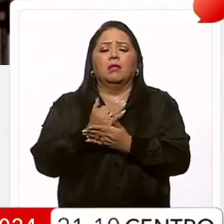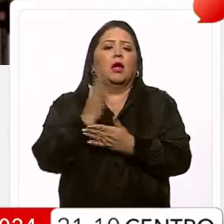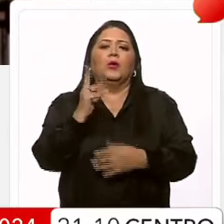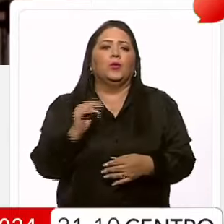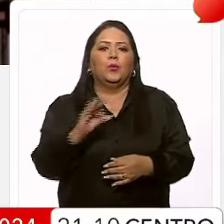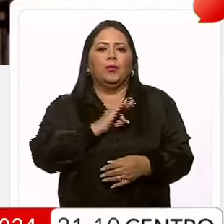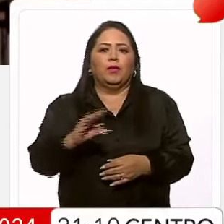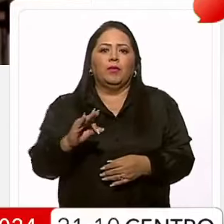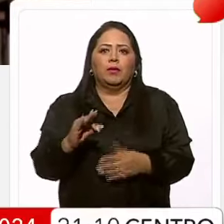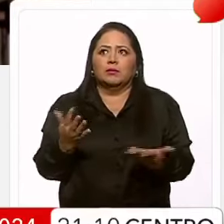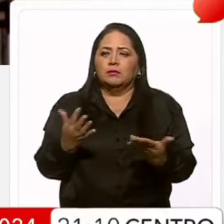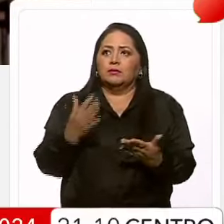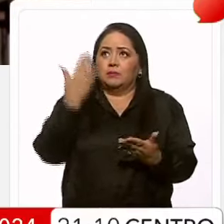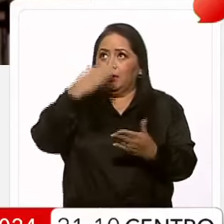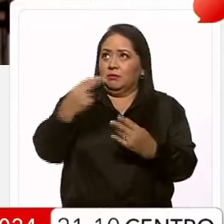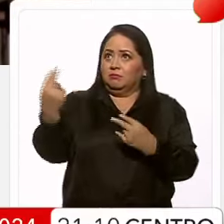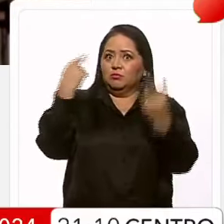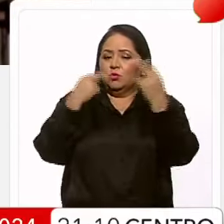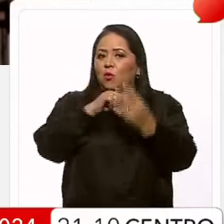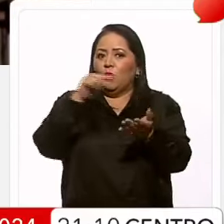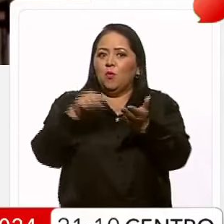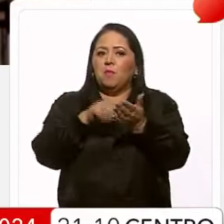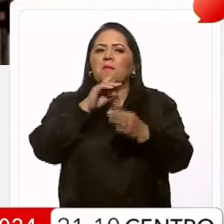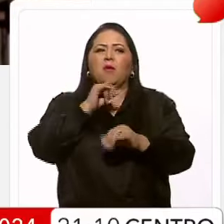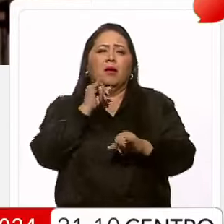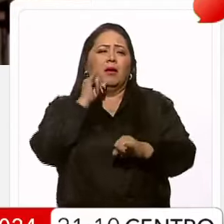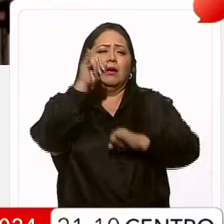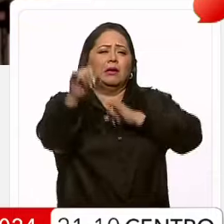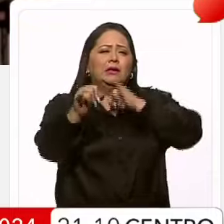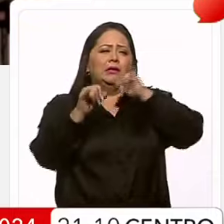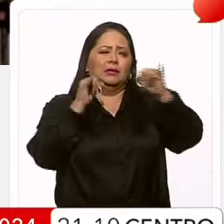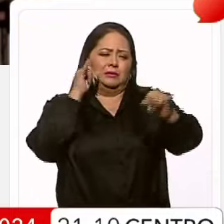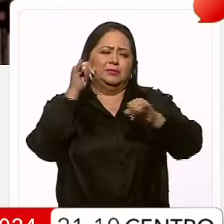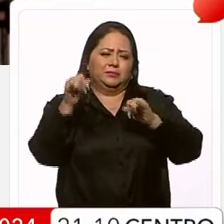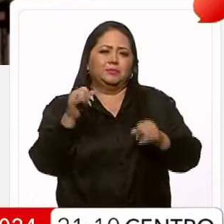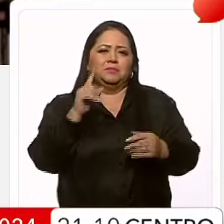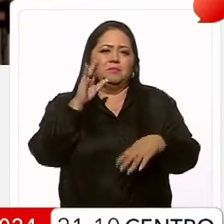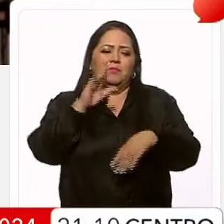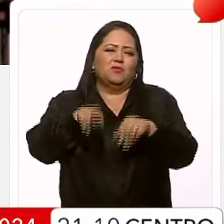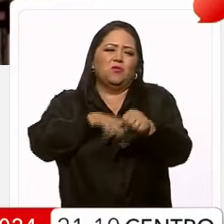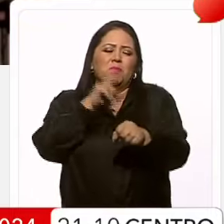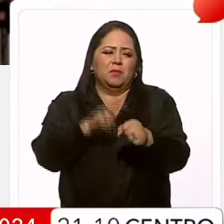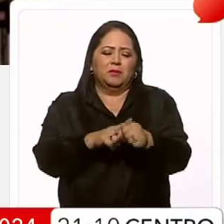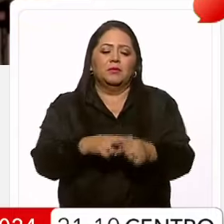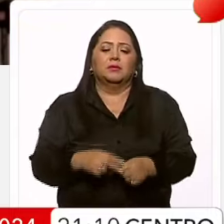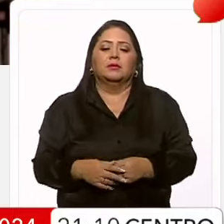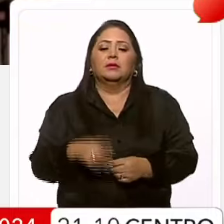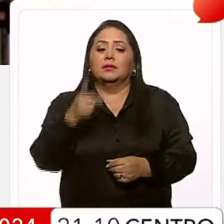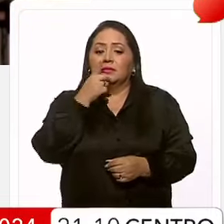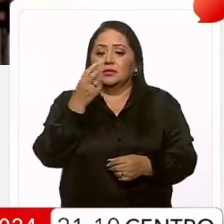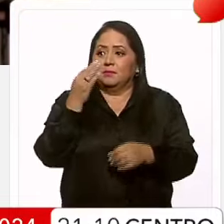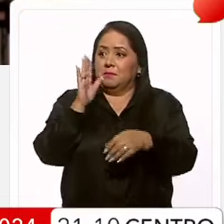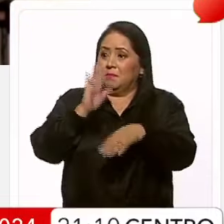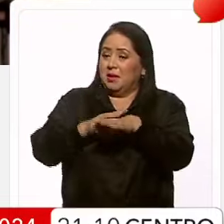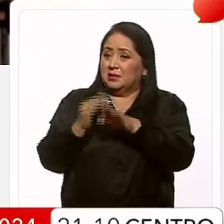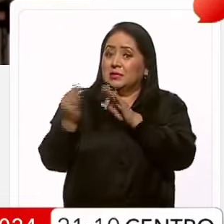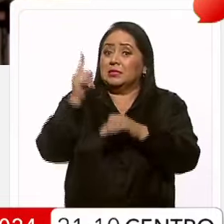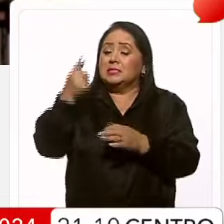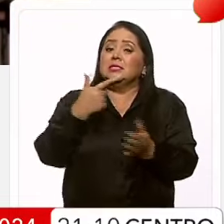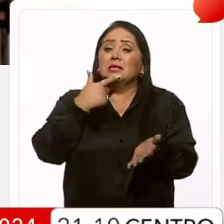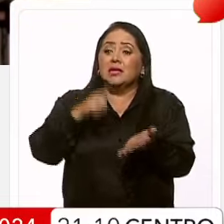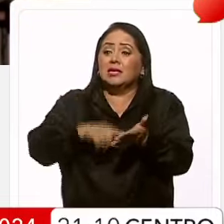pueden exponerse a lugares un poco más lejanos, es una logística normal bélica, ¿no? Estás en el lugar más cercano. Y